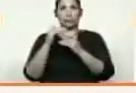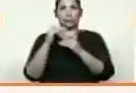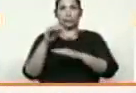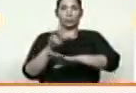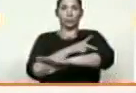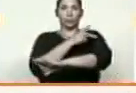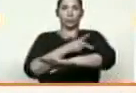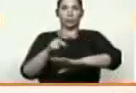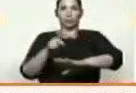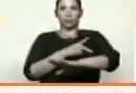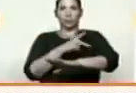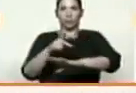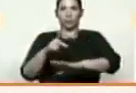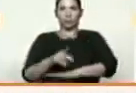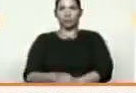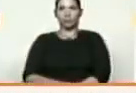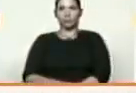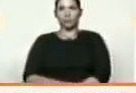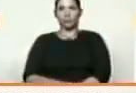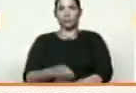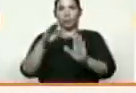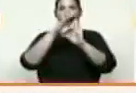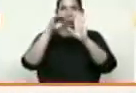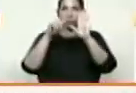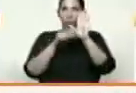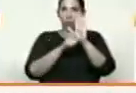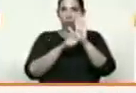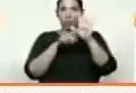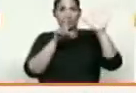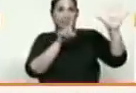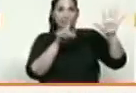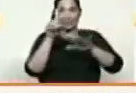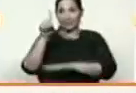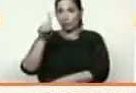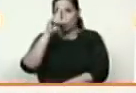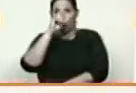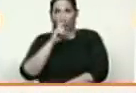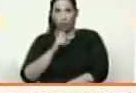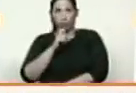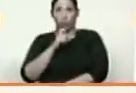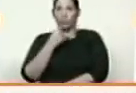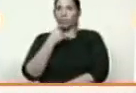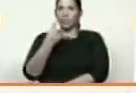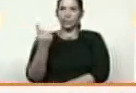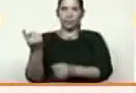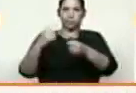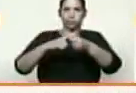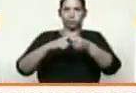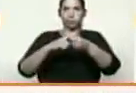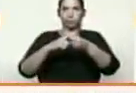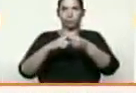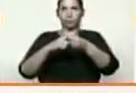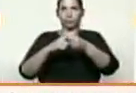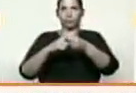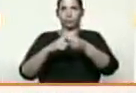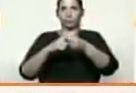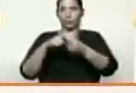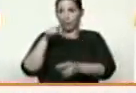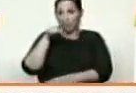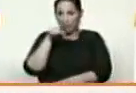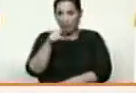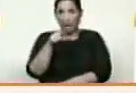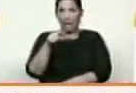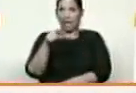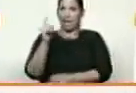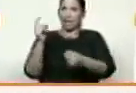dos. Porque la Constitución del 61 agrega: y aquellos vinculados a